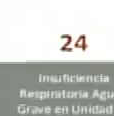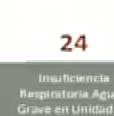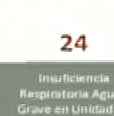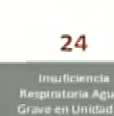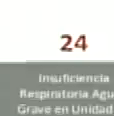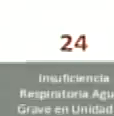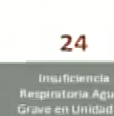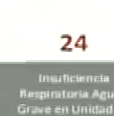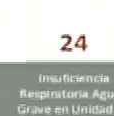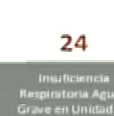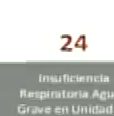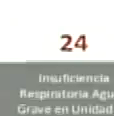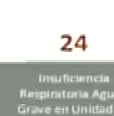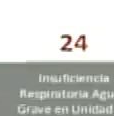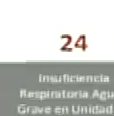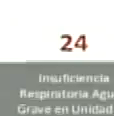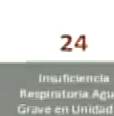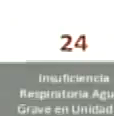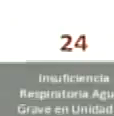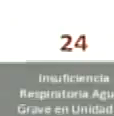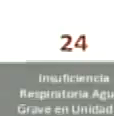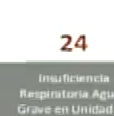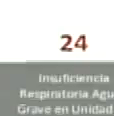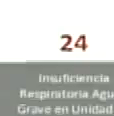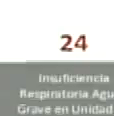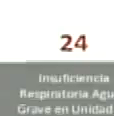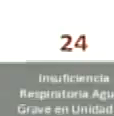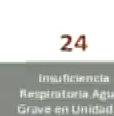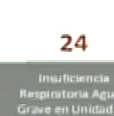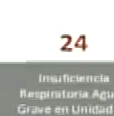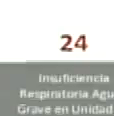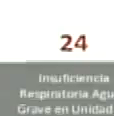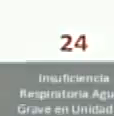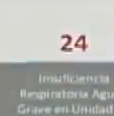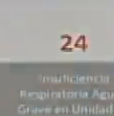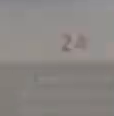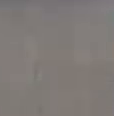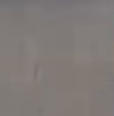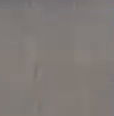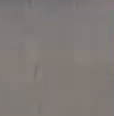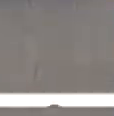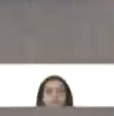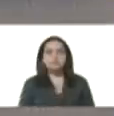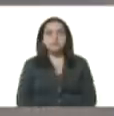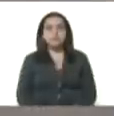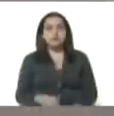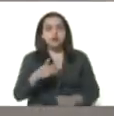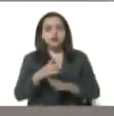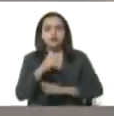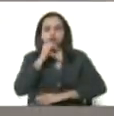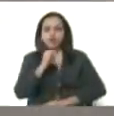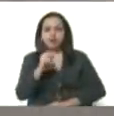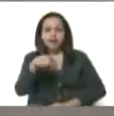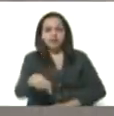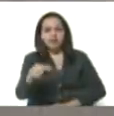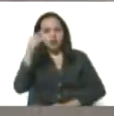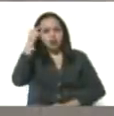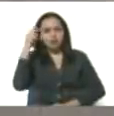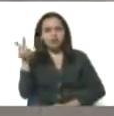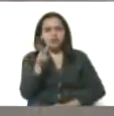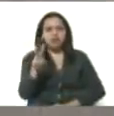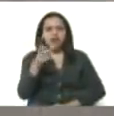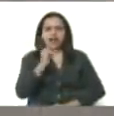terapia intensiva. Debemos además informar, lamentablemente, que para el día de hoy Venezuela